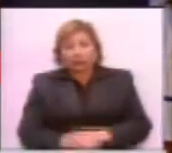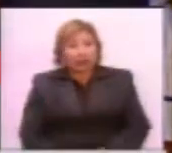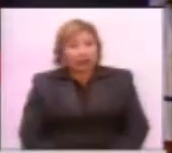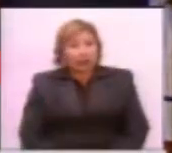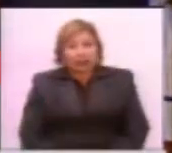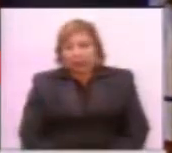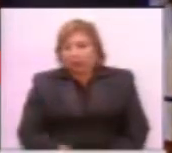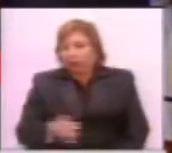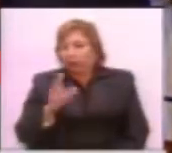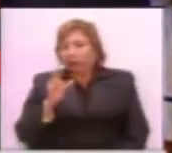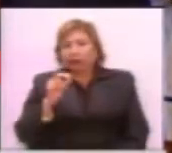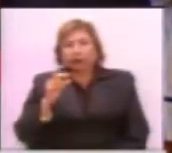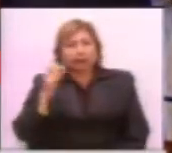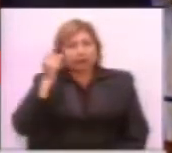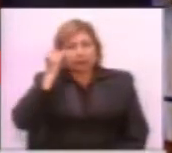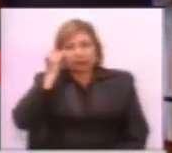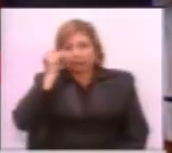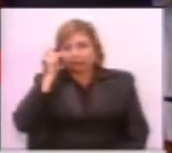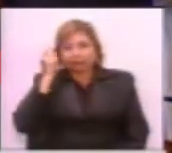tiene sentido.